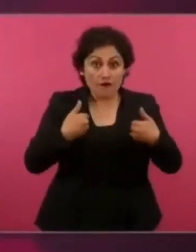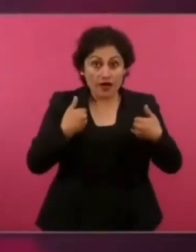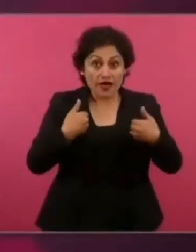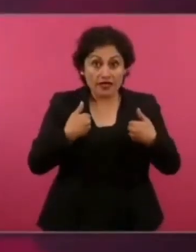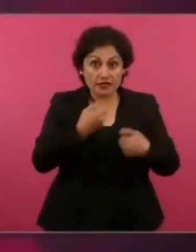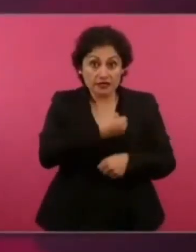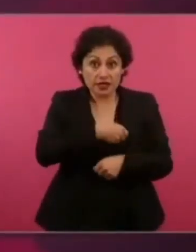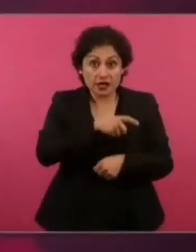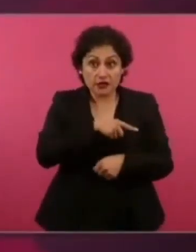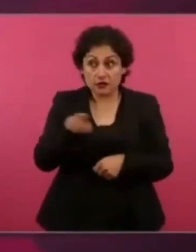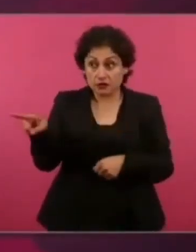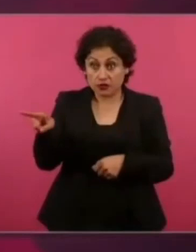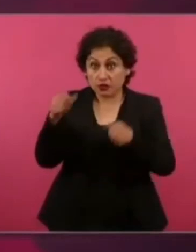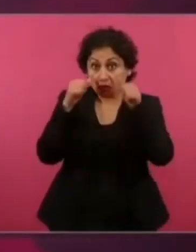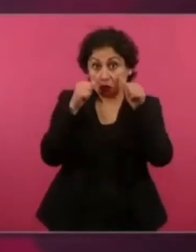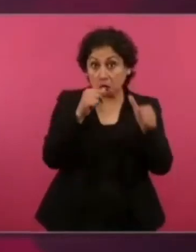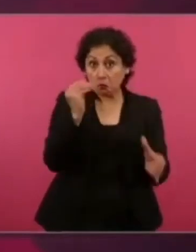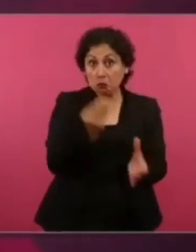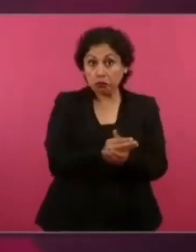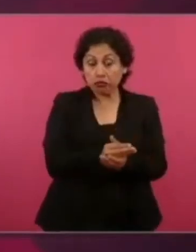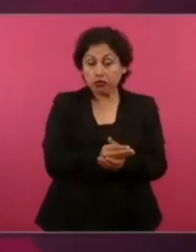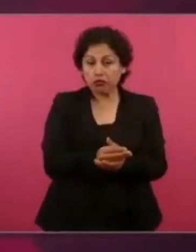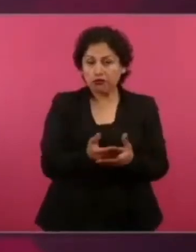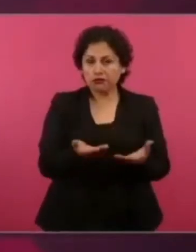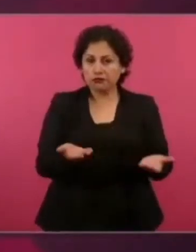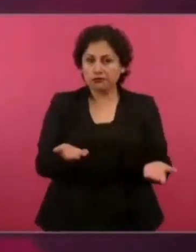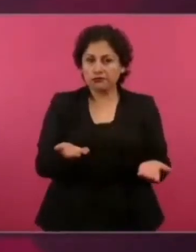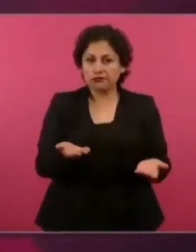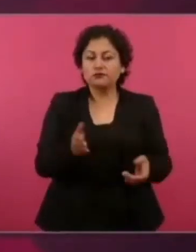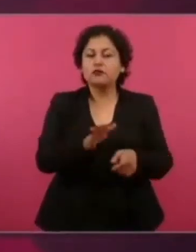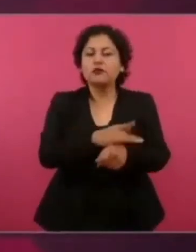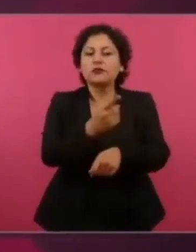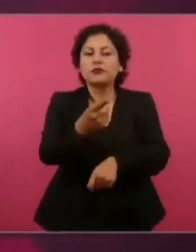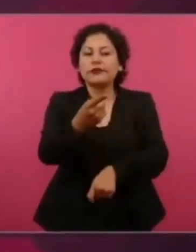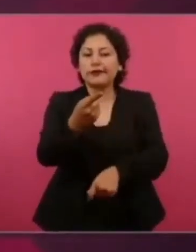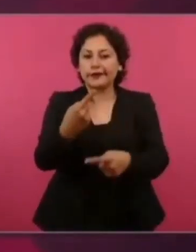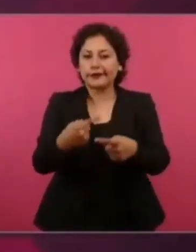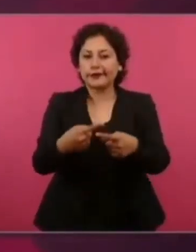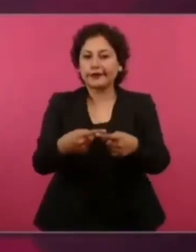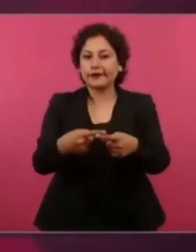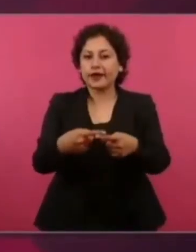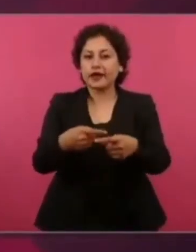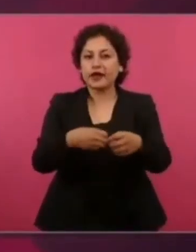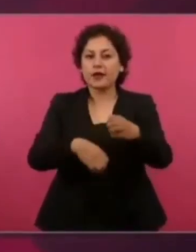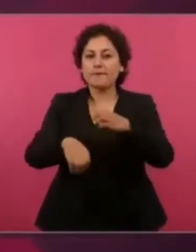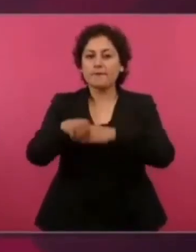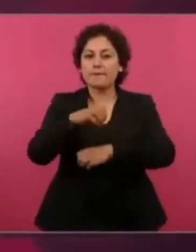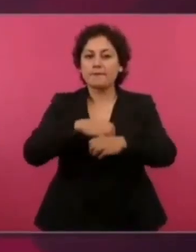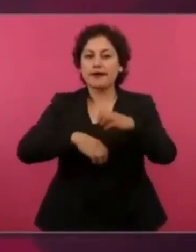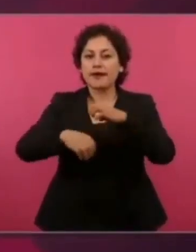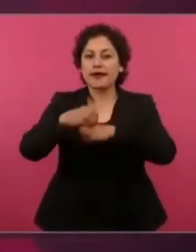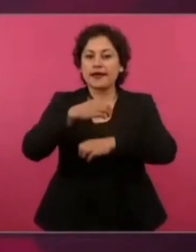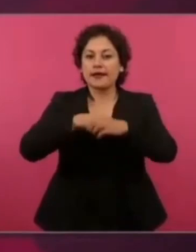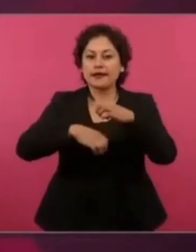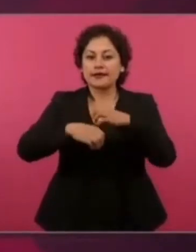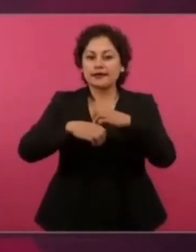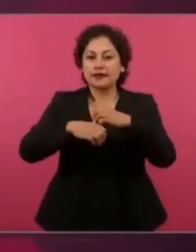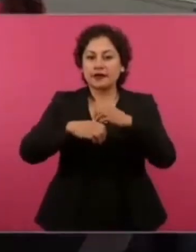importa, porque quienes producen los vapeadores son empresas muy